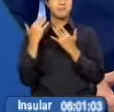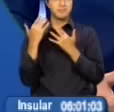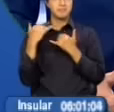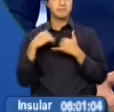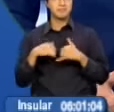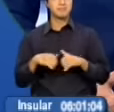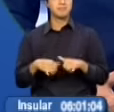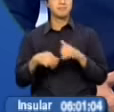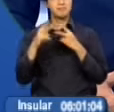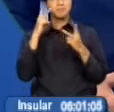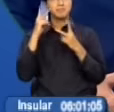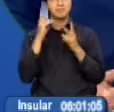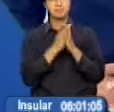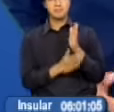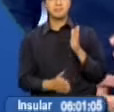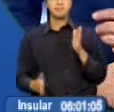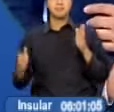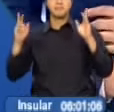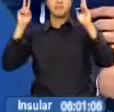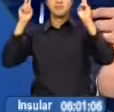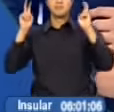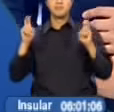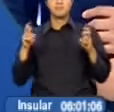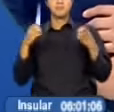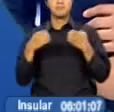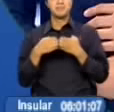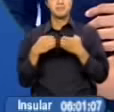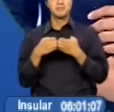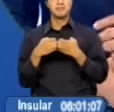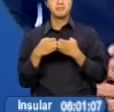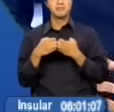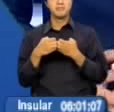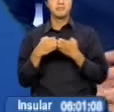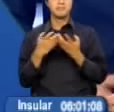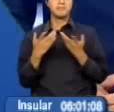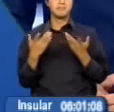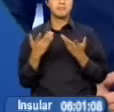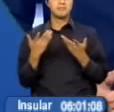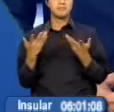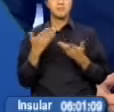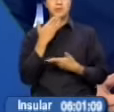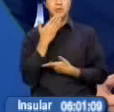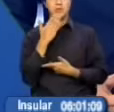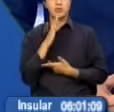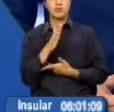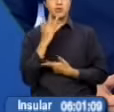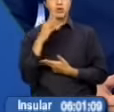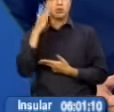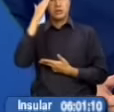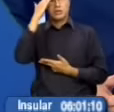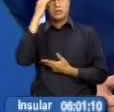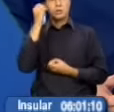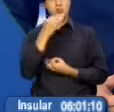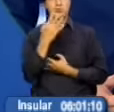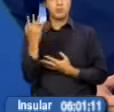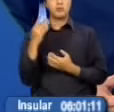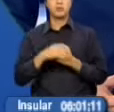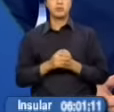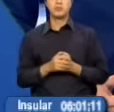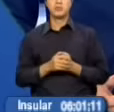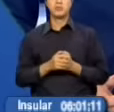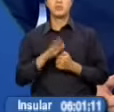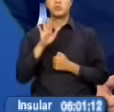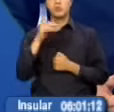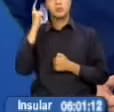más novedades en el transcurso del día respecto a este partido al desayuno se destituya tengas un marcador no sé cuál sea tu